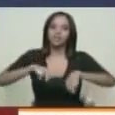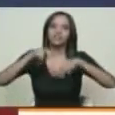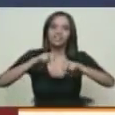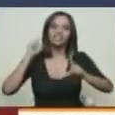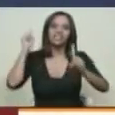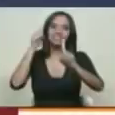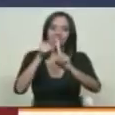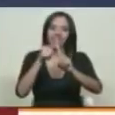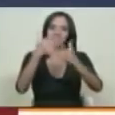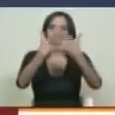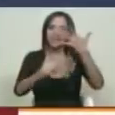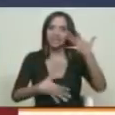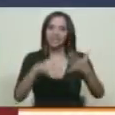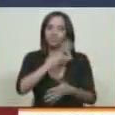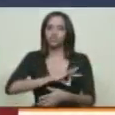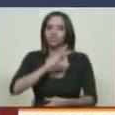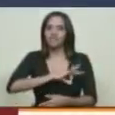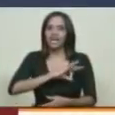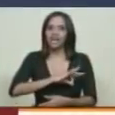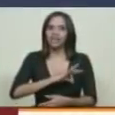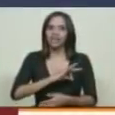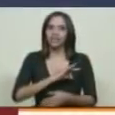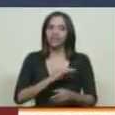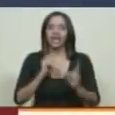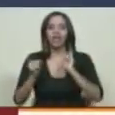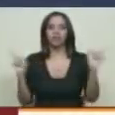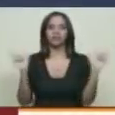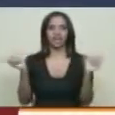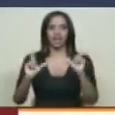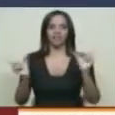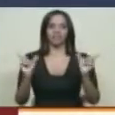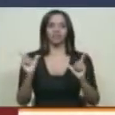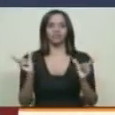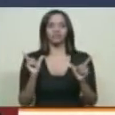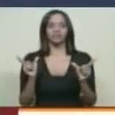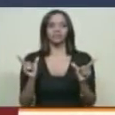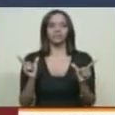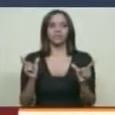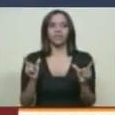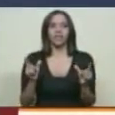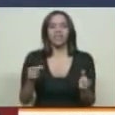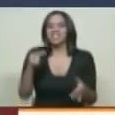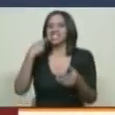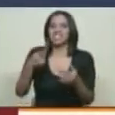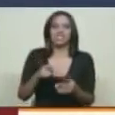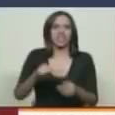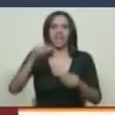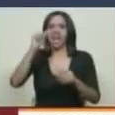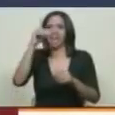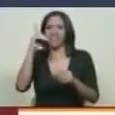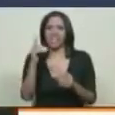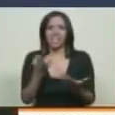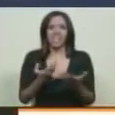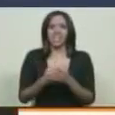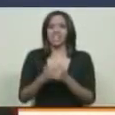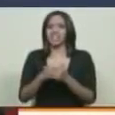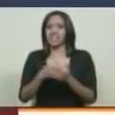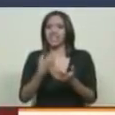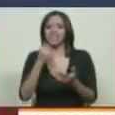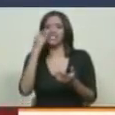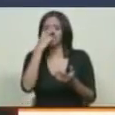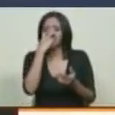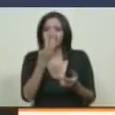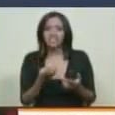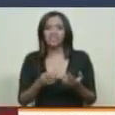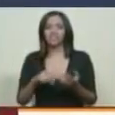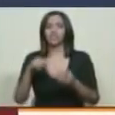sociales, desde algunos medios de comunicación, acusándolo de adeco, de infiltrados, que eran de voluntad popular,